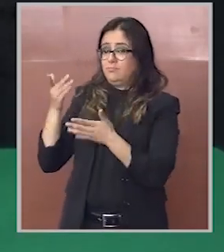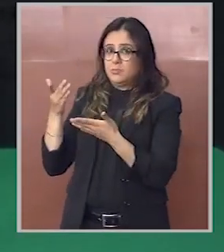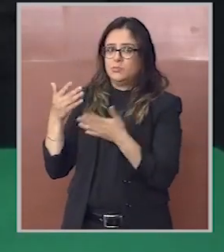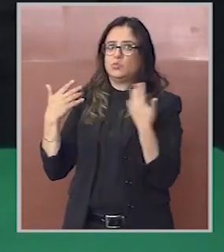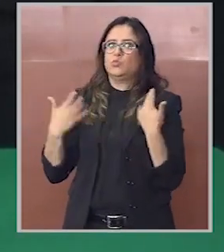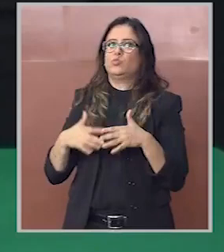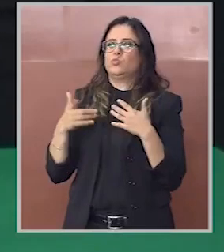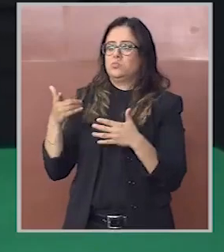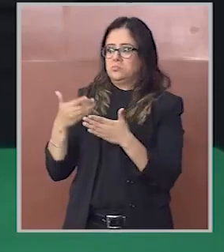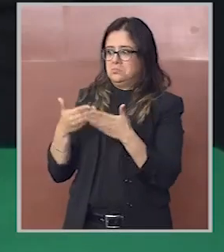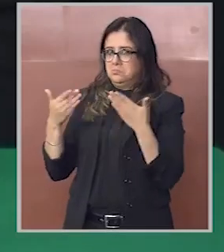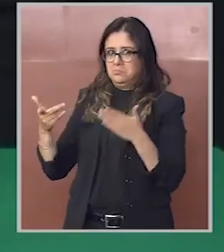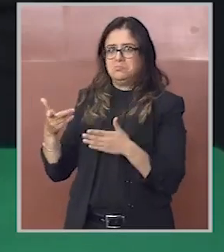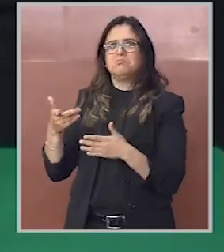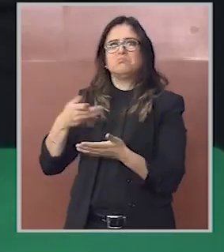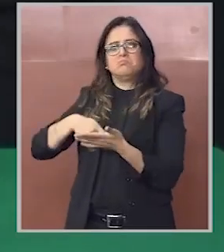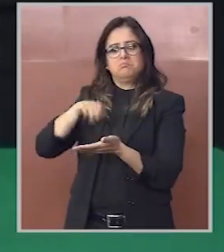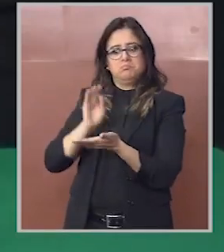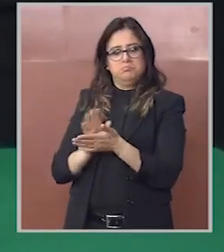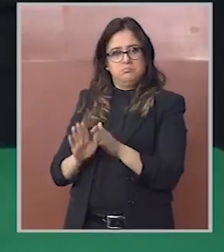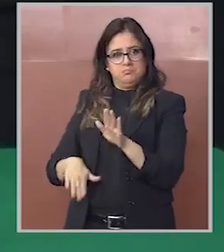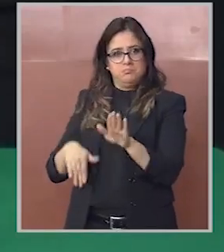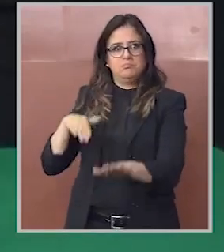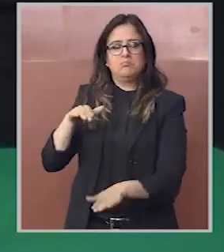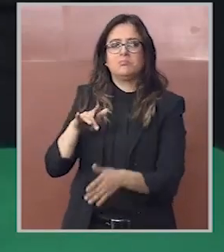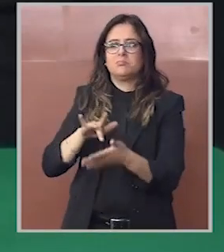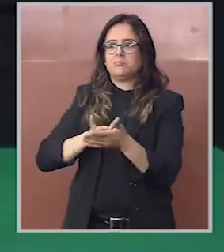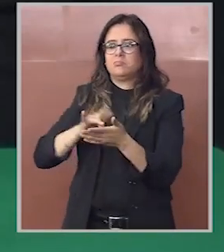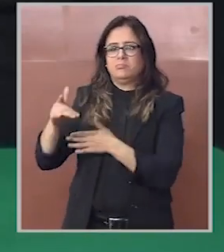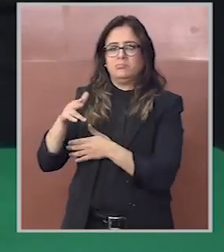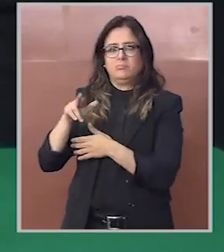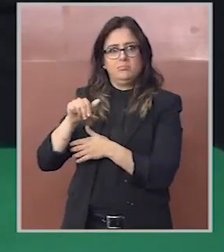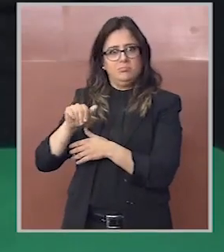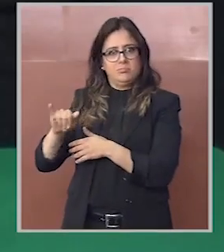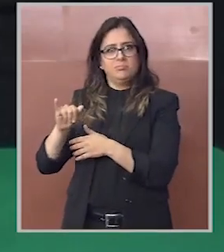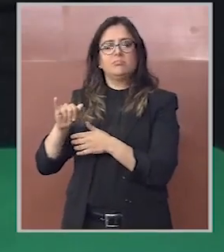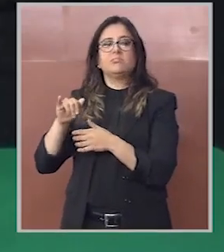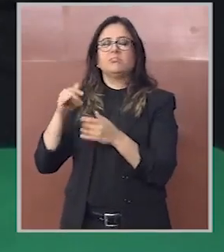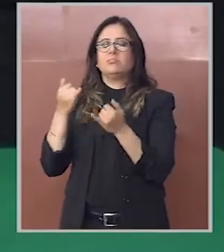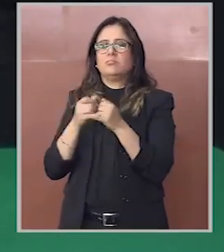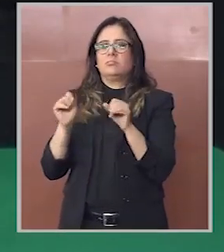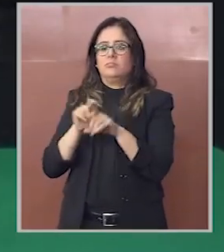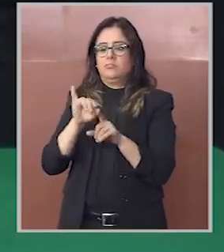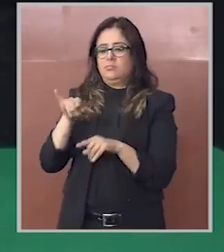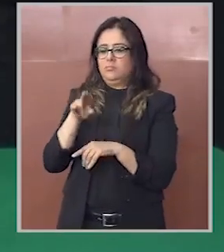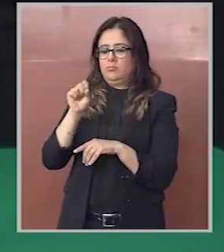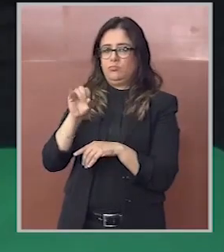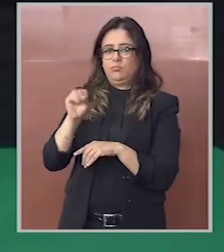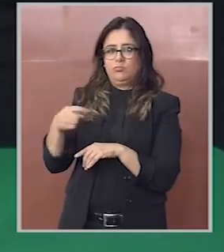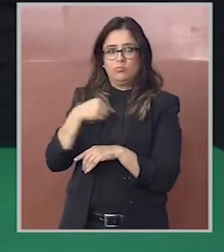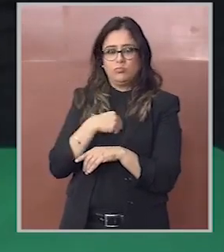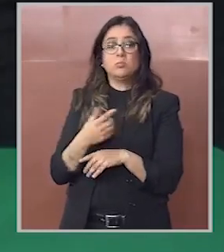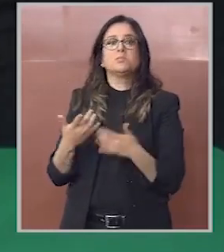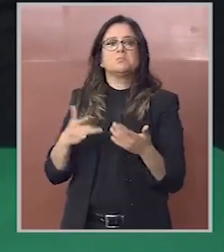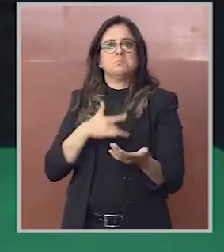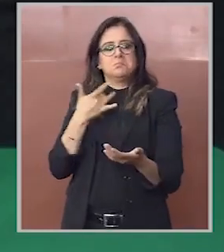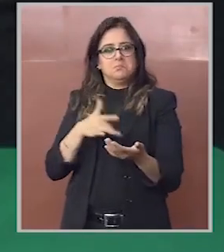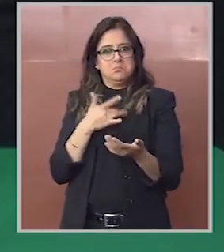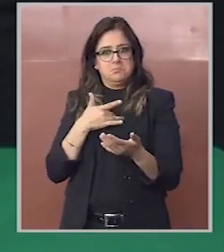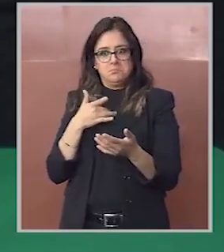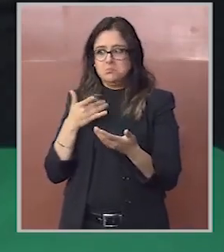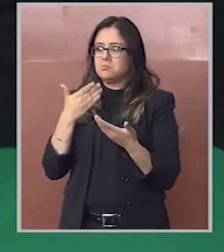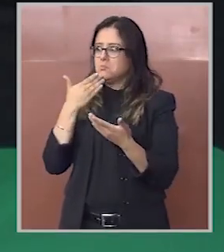creo que tanto Jesús como yo nos sentimos no que logramos un avance importante en el esfuerzo que un